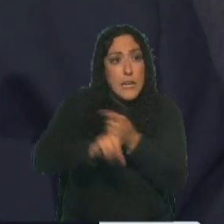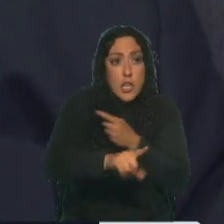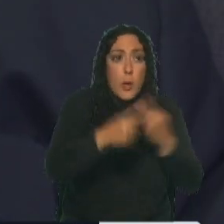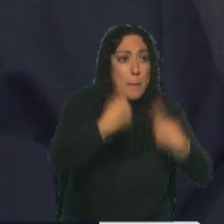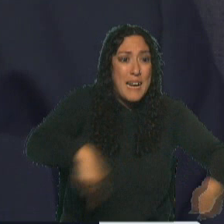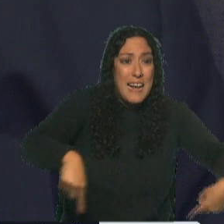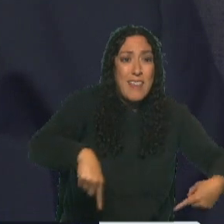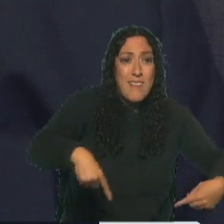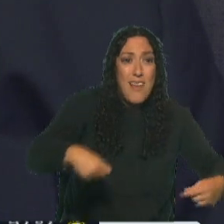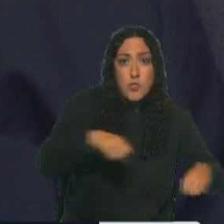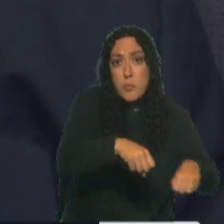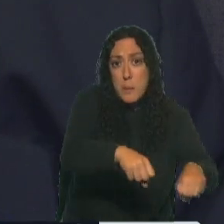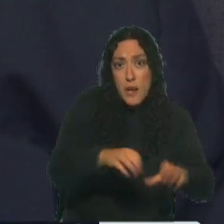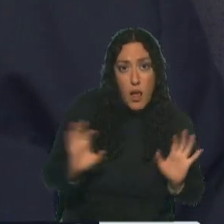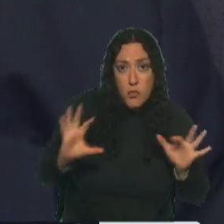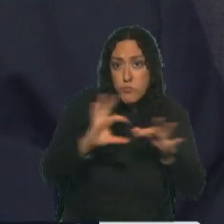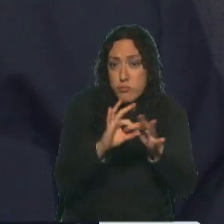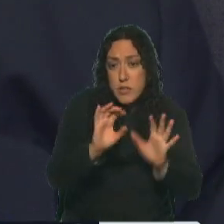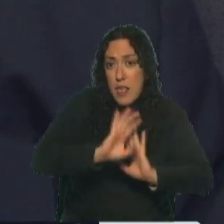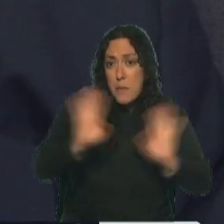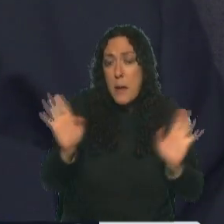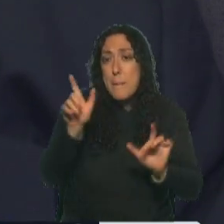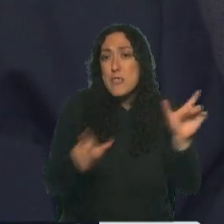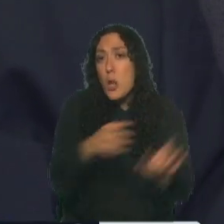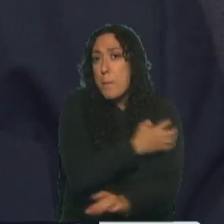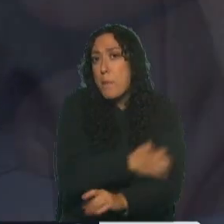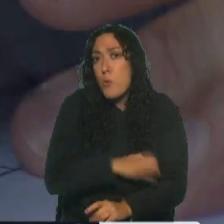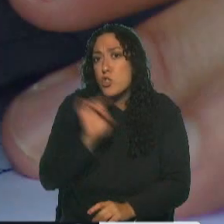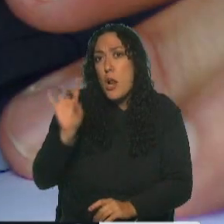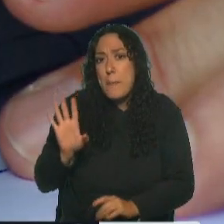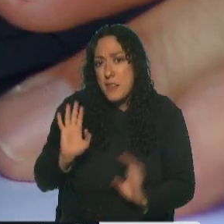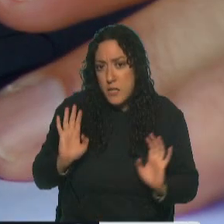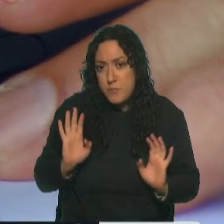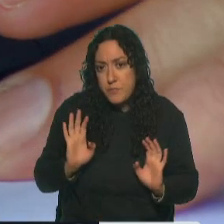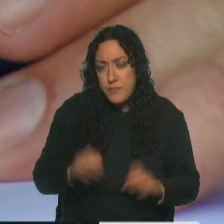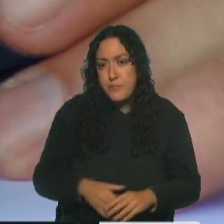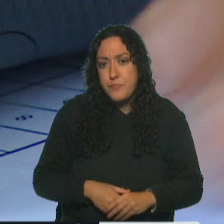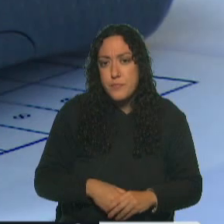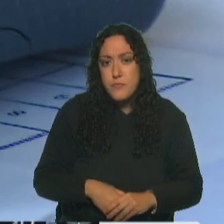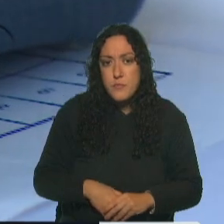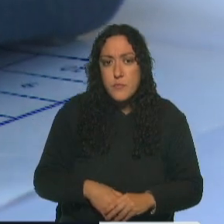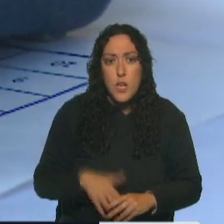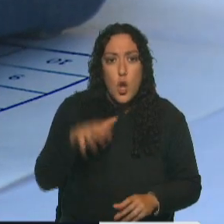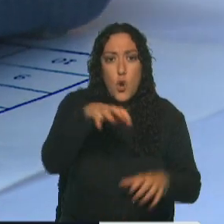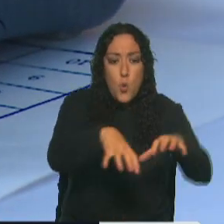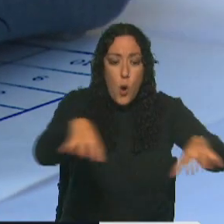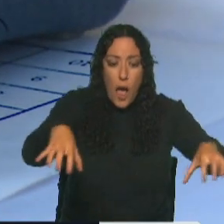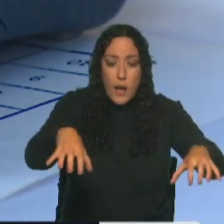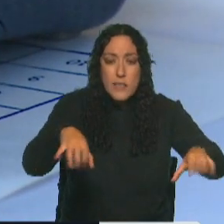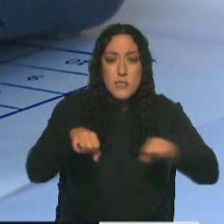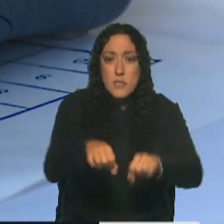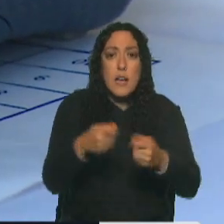comprar. Se le da a la gente de menores recursos, así que vaya a ese lugar y que gasten en eso.